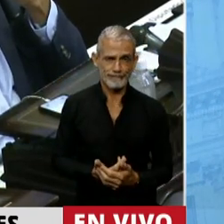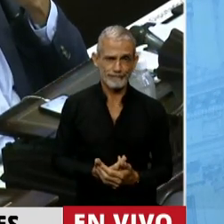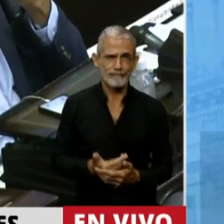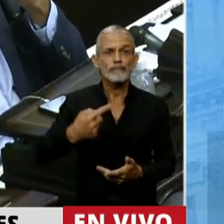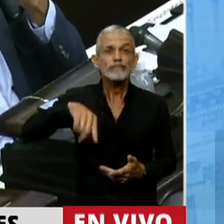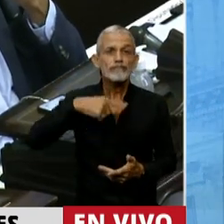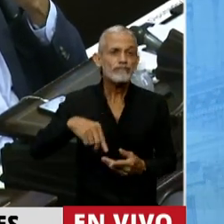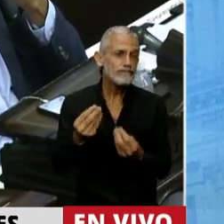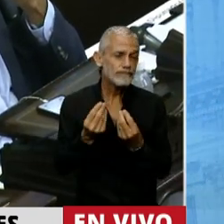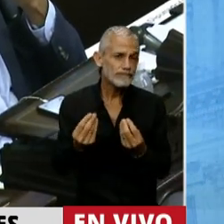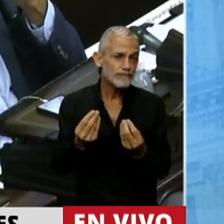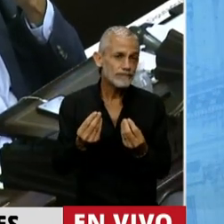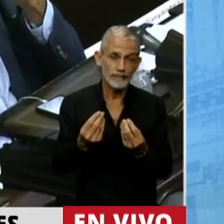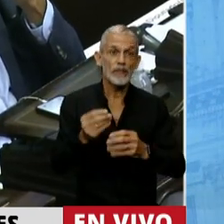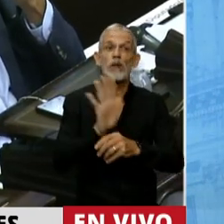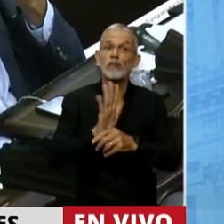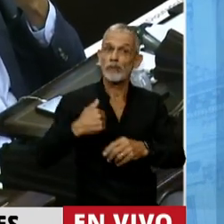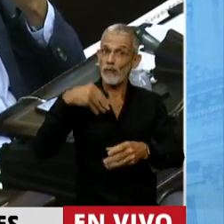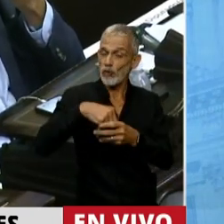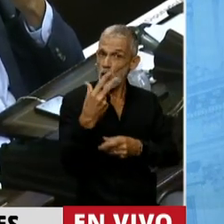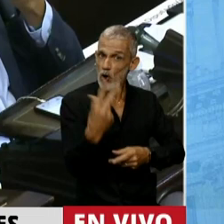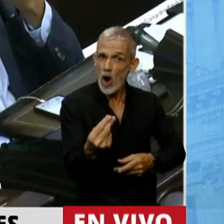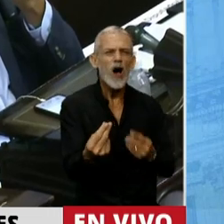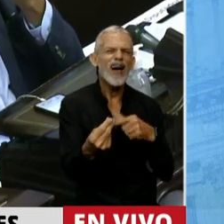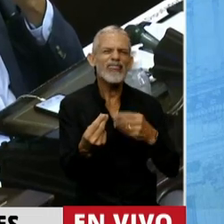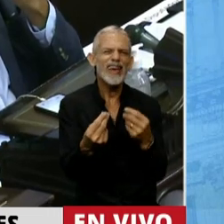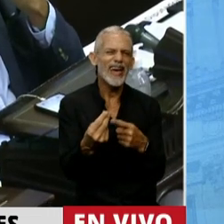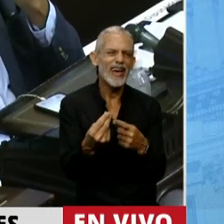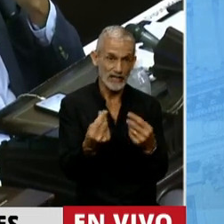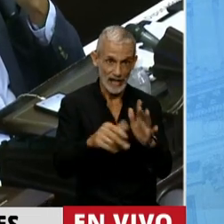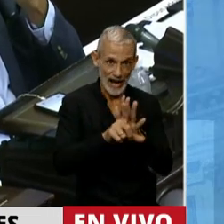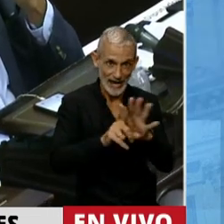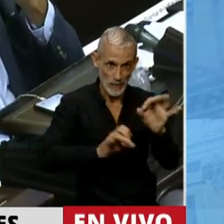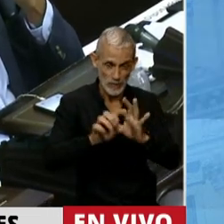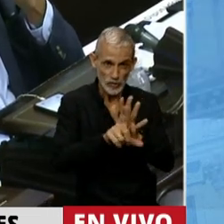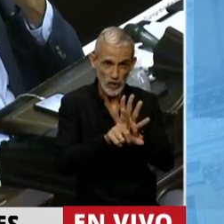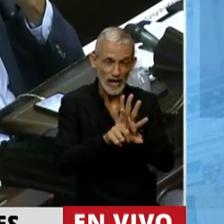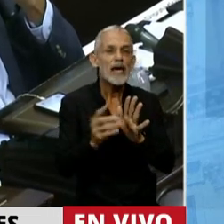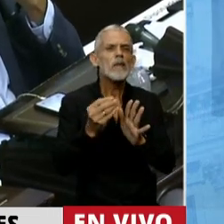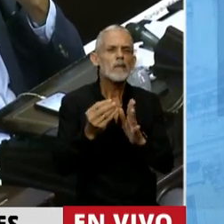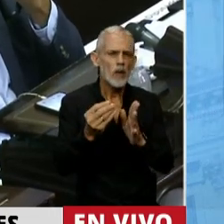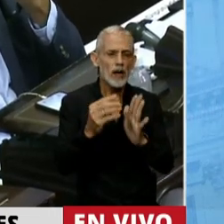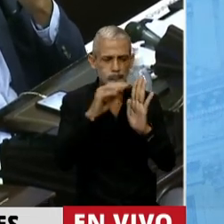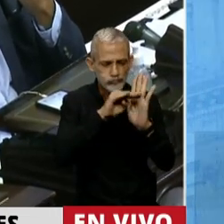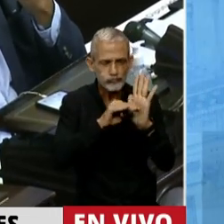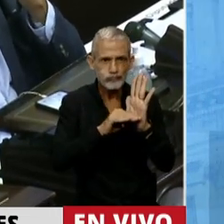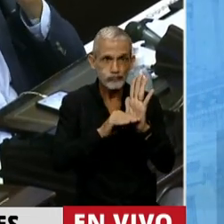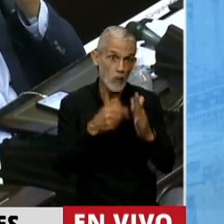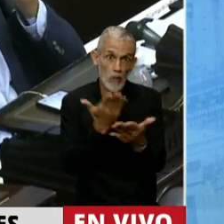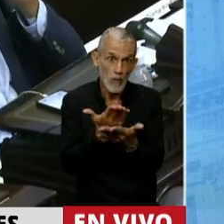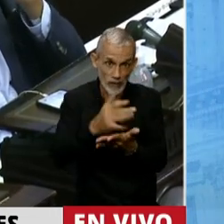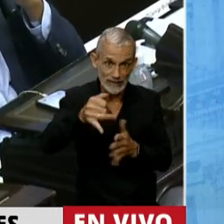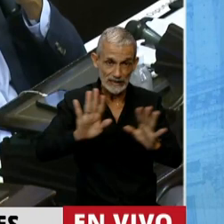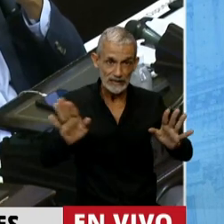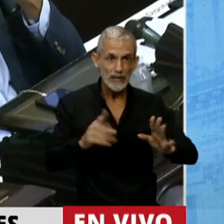entonces estamos rechazando esta ley con esta consideración y hacer una propuesta,